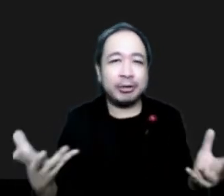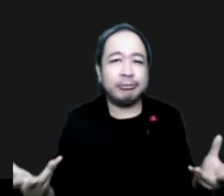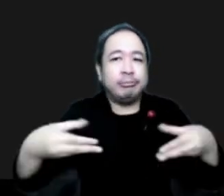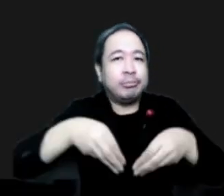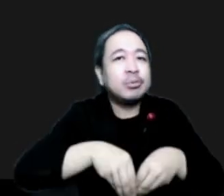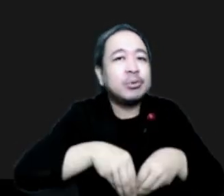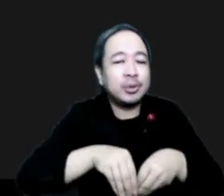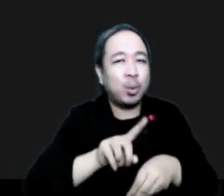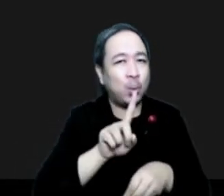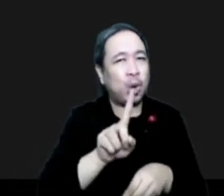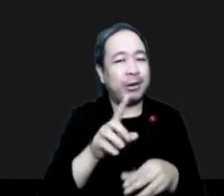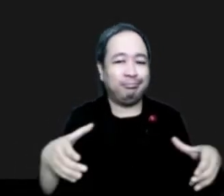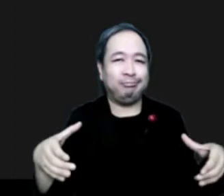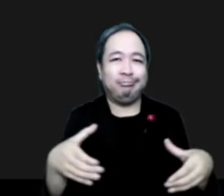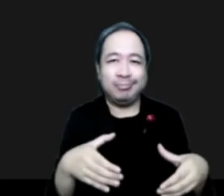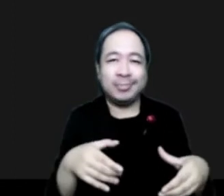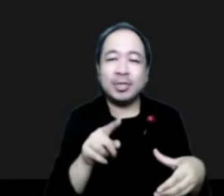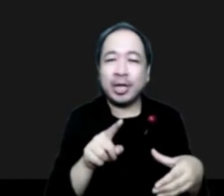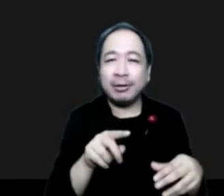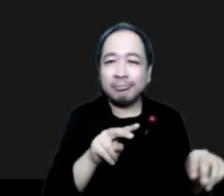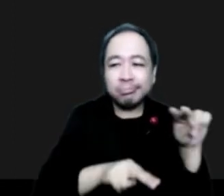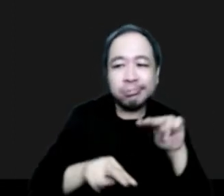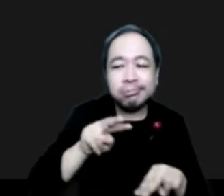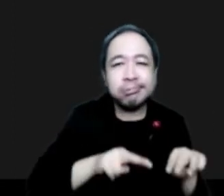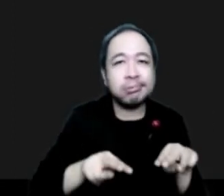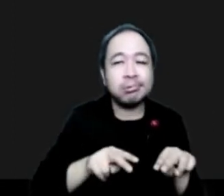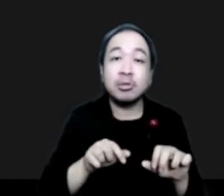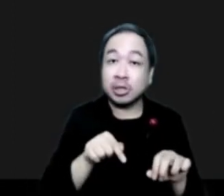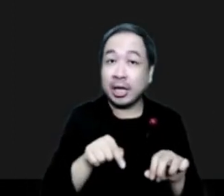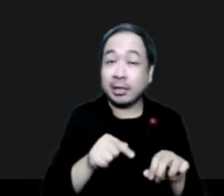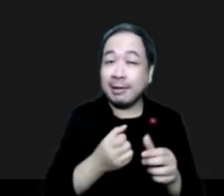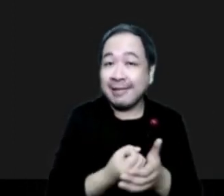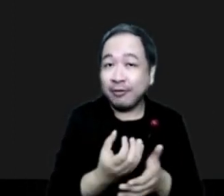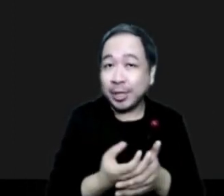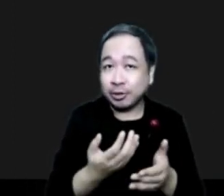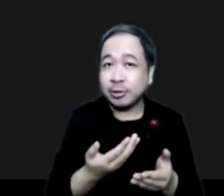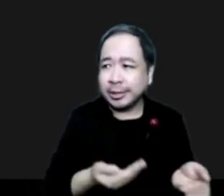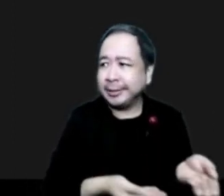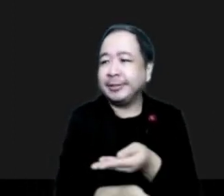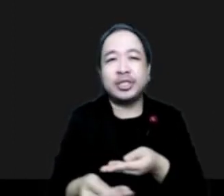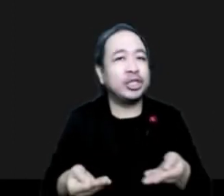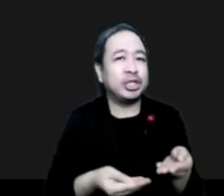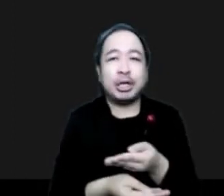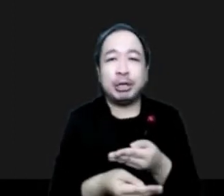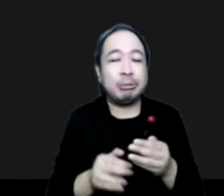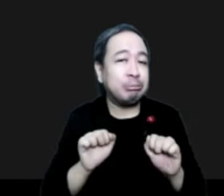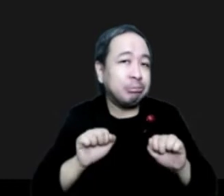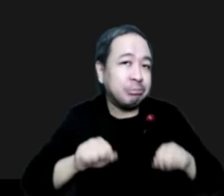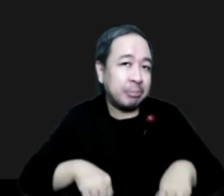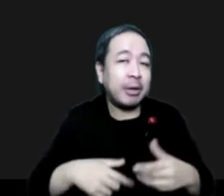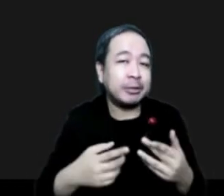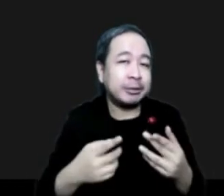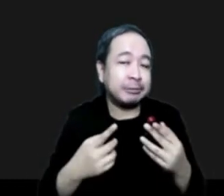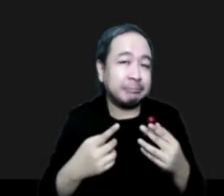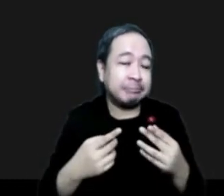misma información. Esto hace muy eficiente el uso de los recursos. También tenemos como